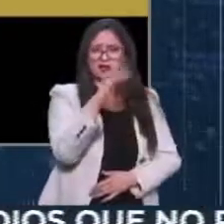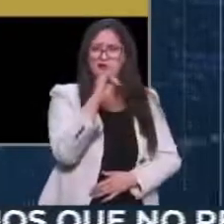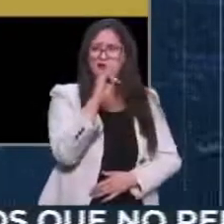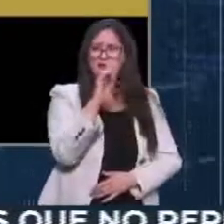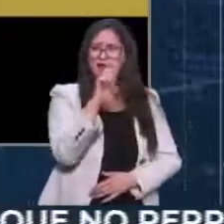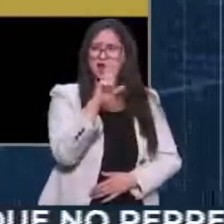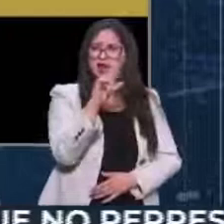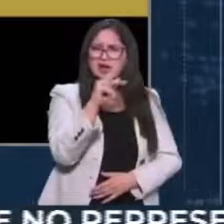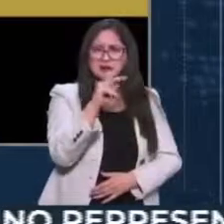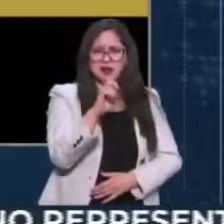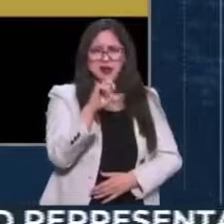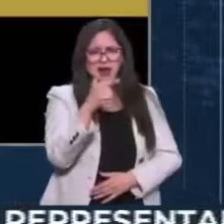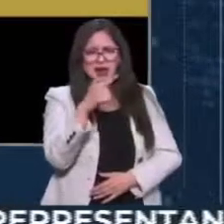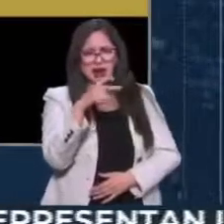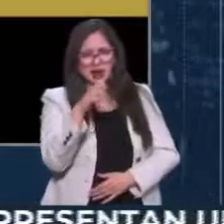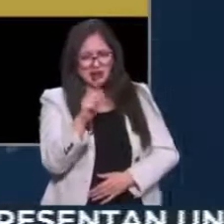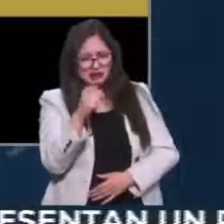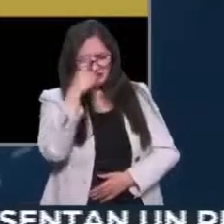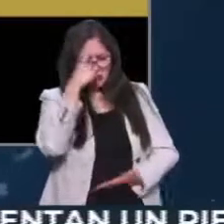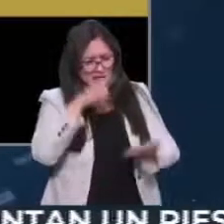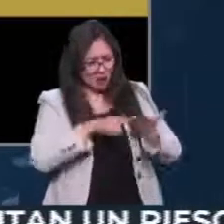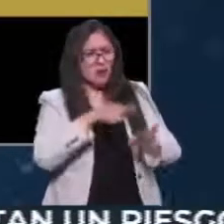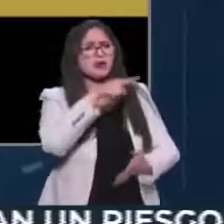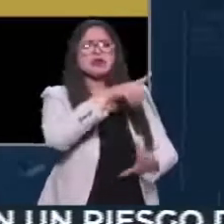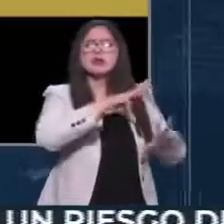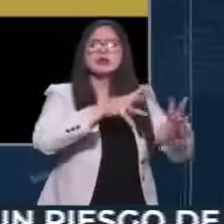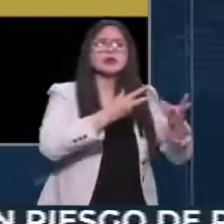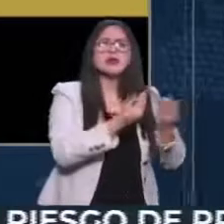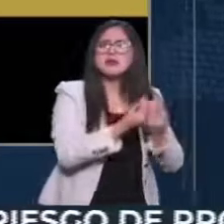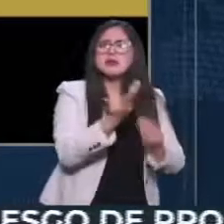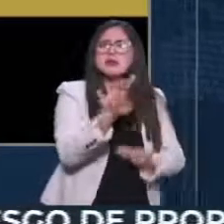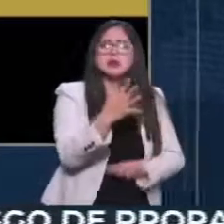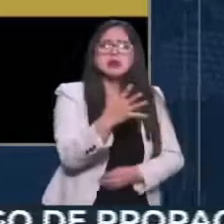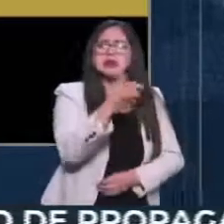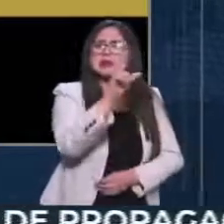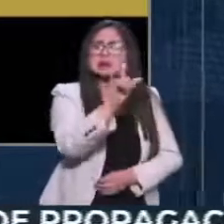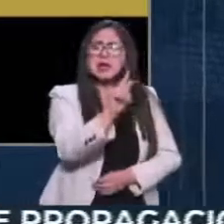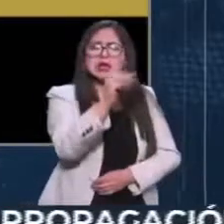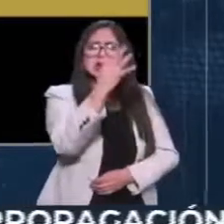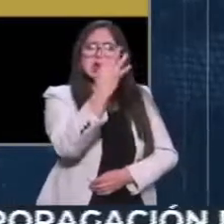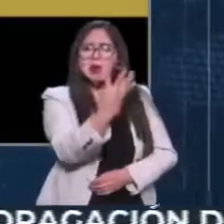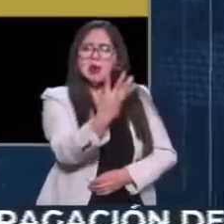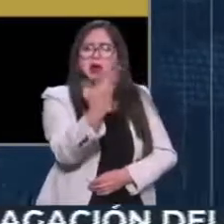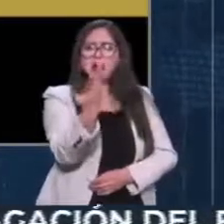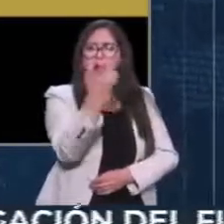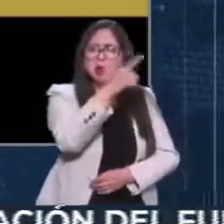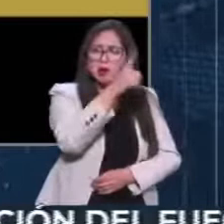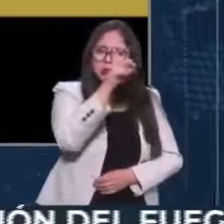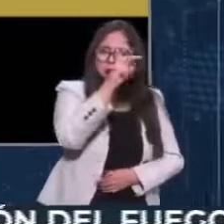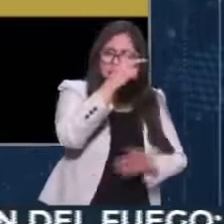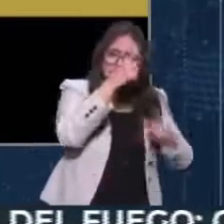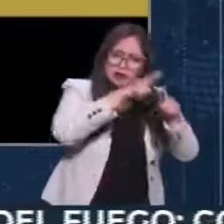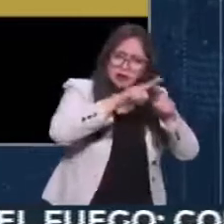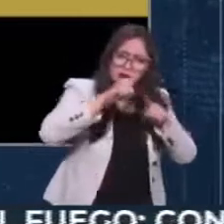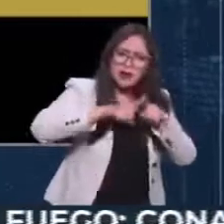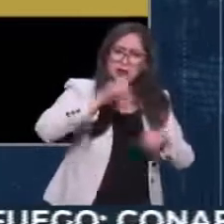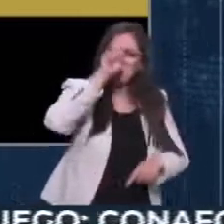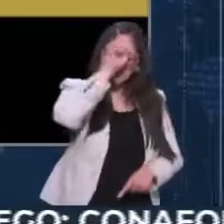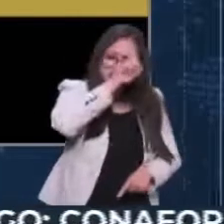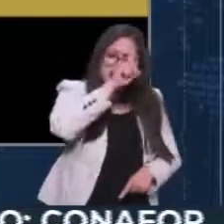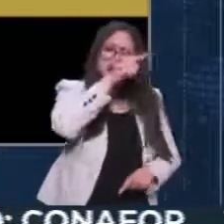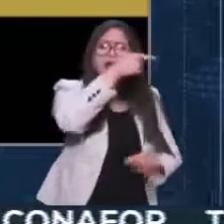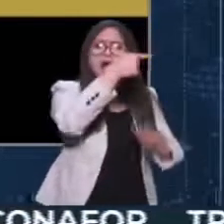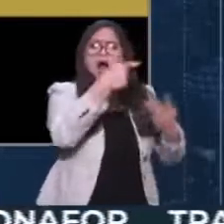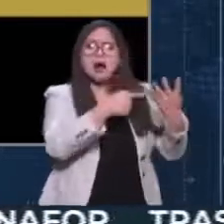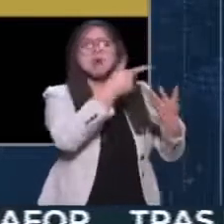de ellas fueron al desempeño, que nada más trajeron 74 recomendaciones, que son como simples deseos buenos, y